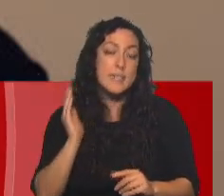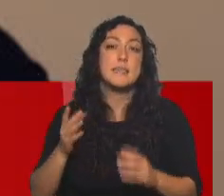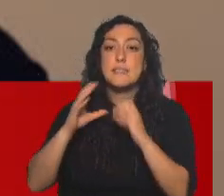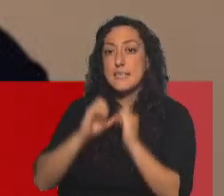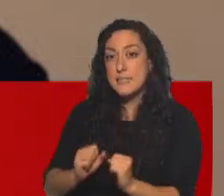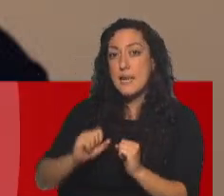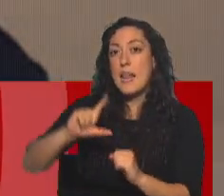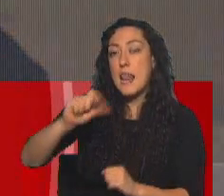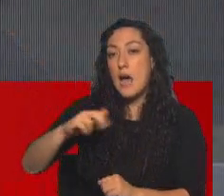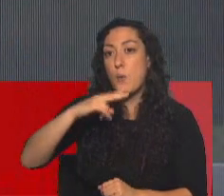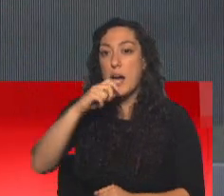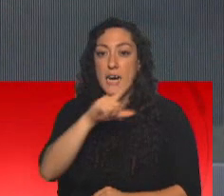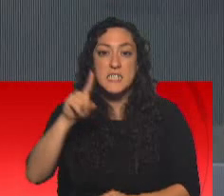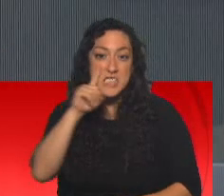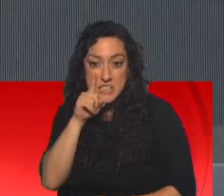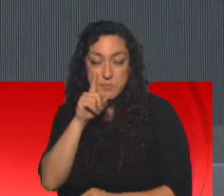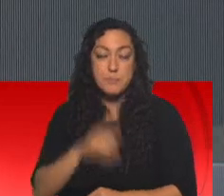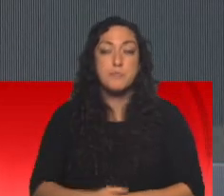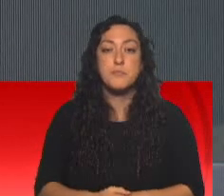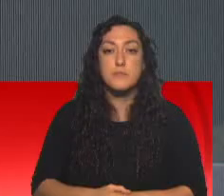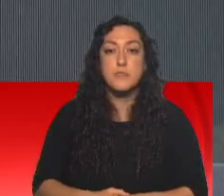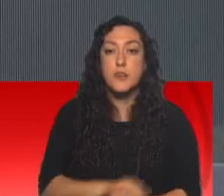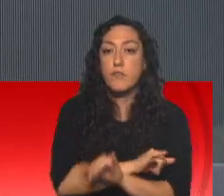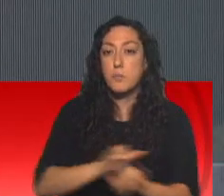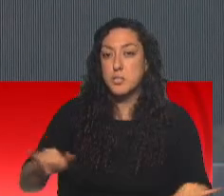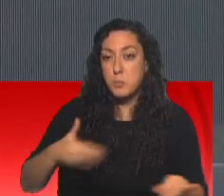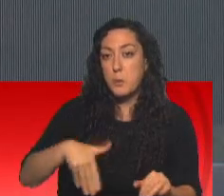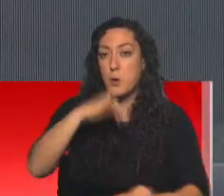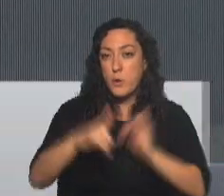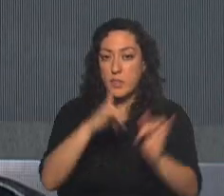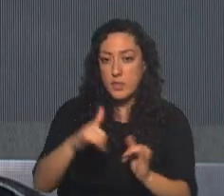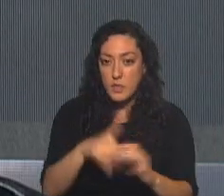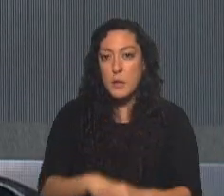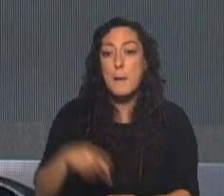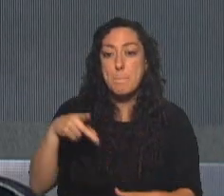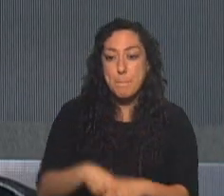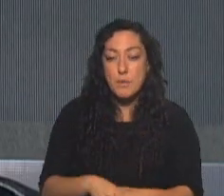doctora Lavalli. Bueno, vamos a estar ampliando esta información, Dani. Así es. Nos vamos a una pausa, enseguida venimos.